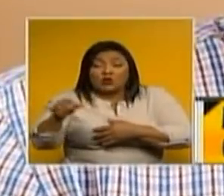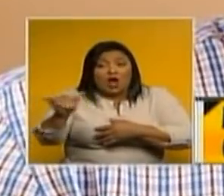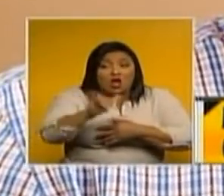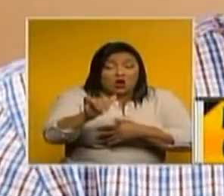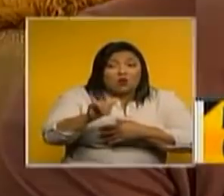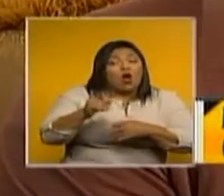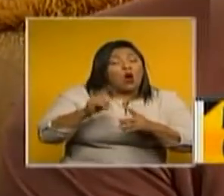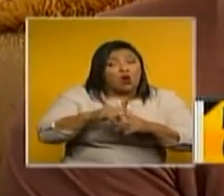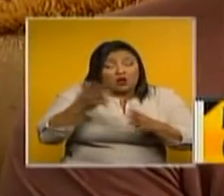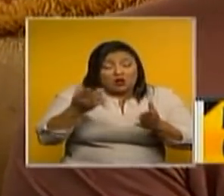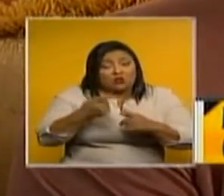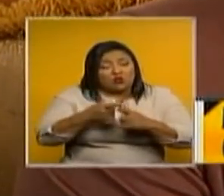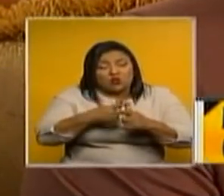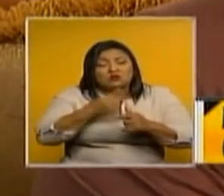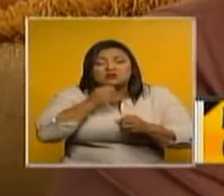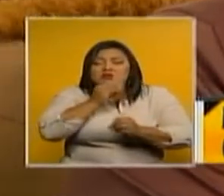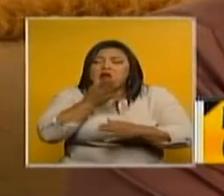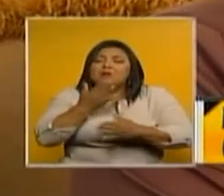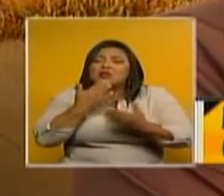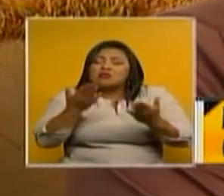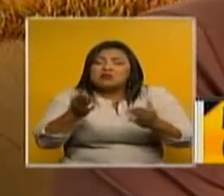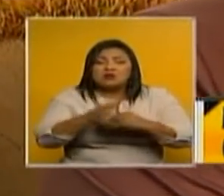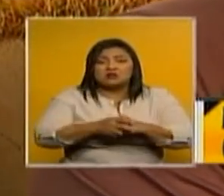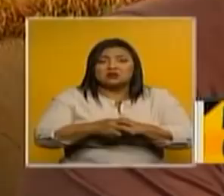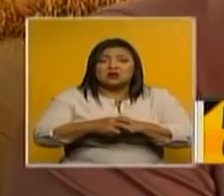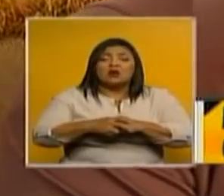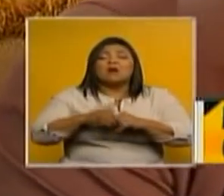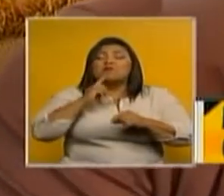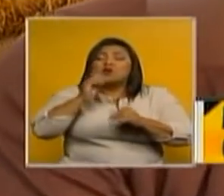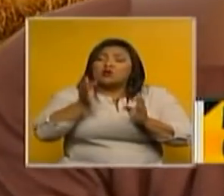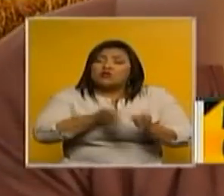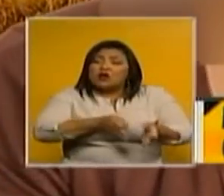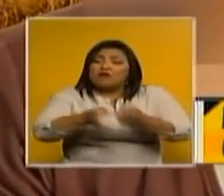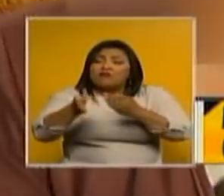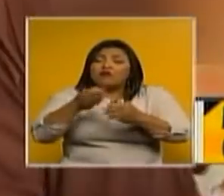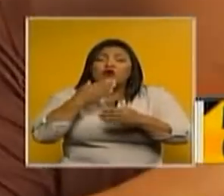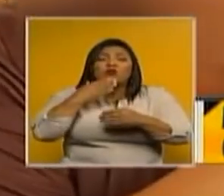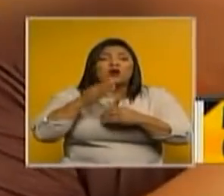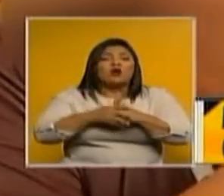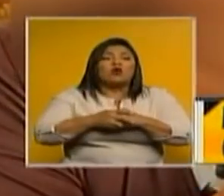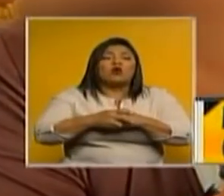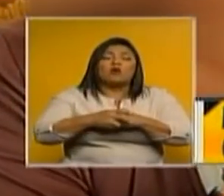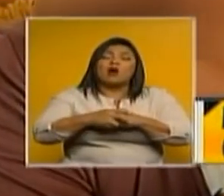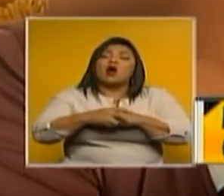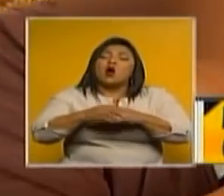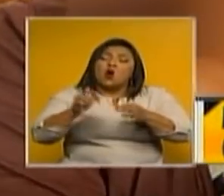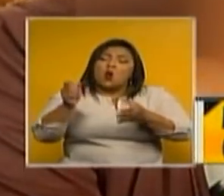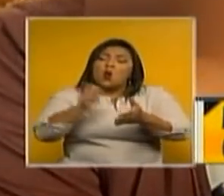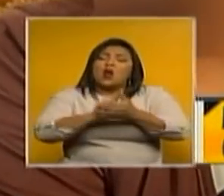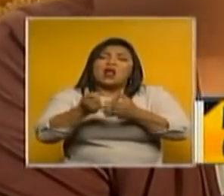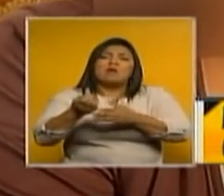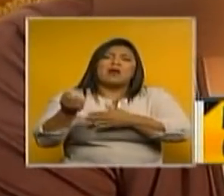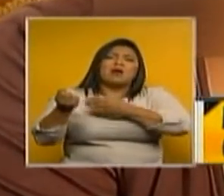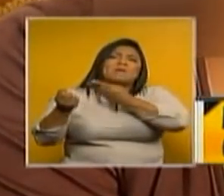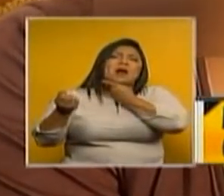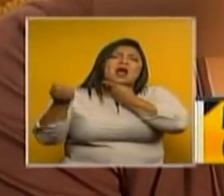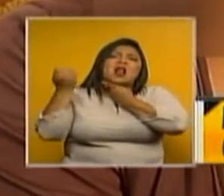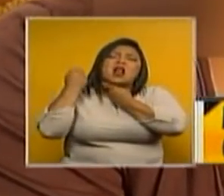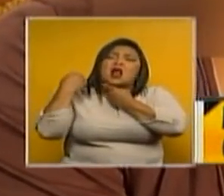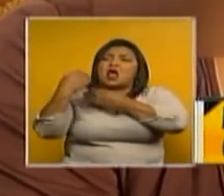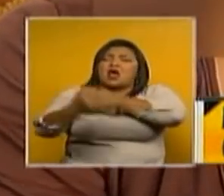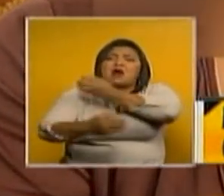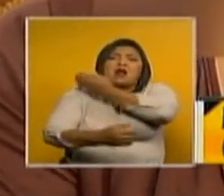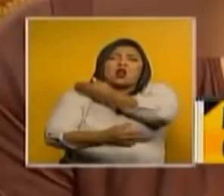digan o te hagan a ti. Una cosa es ser un niño inquieto y que tú juegues de una forma a que le claven un lápiz en la parte del cuello y en el hombro a mi